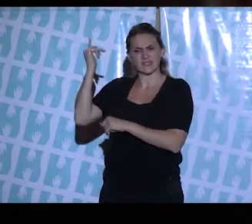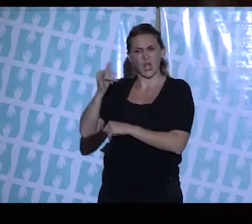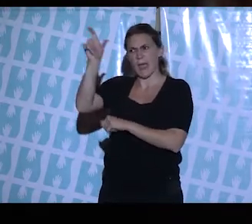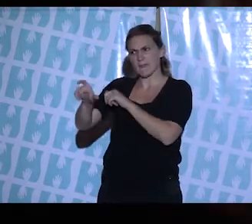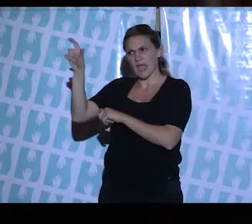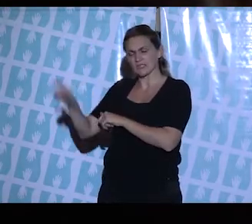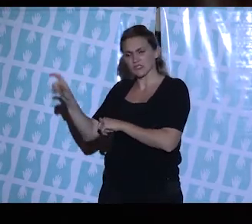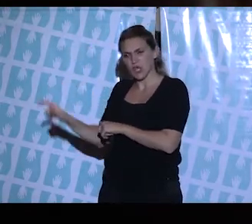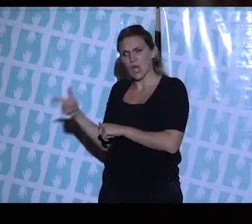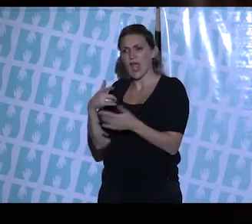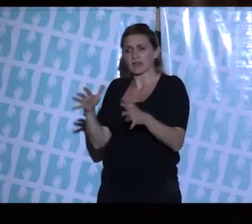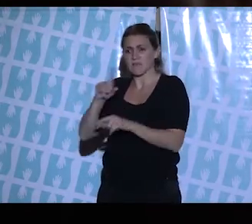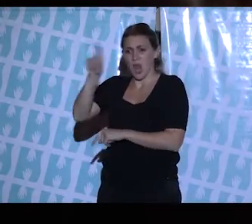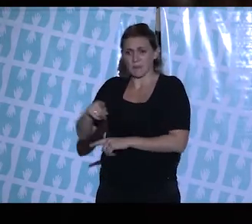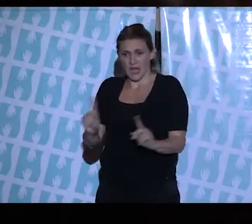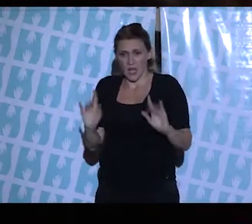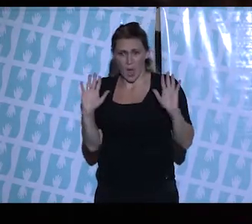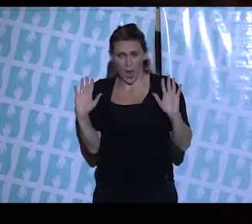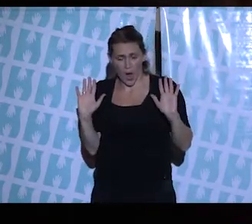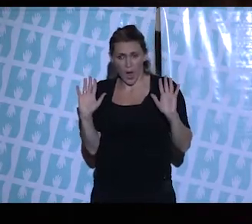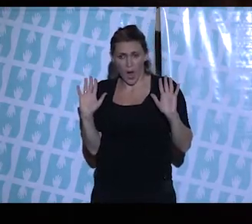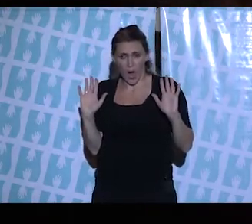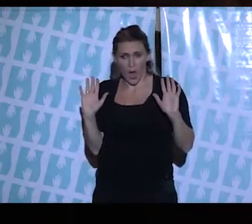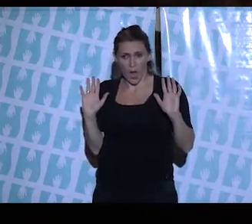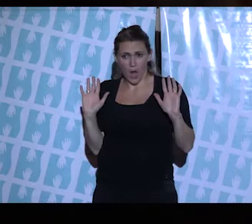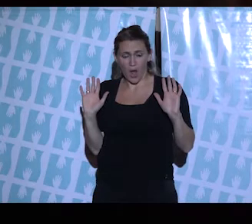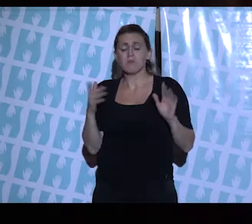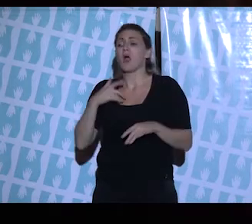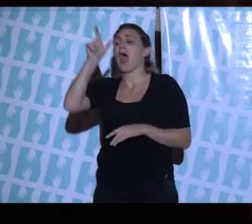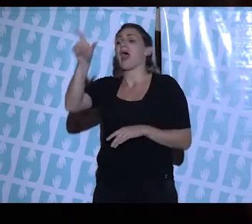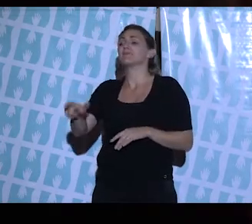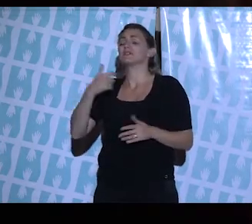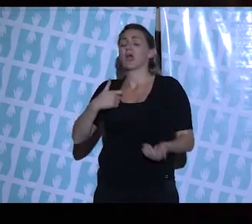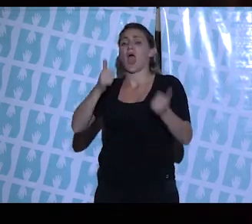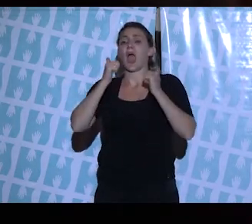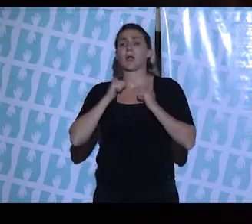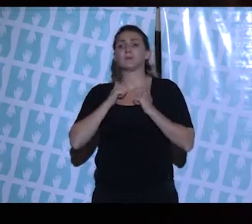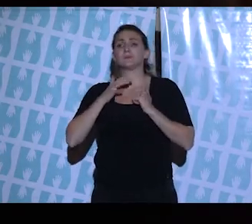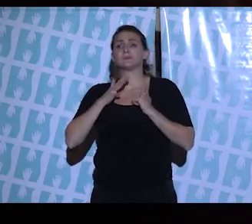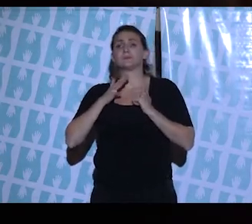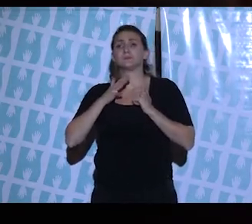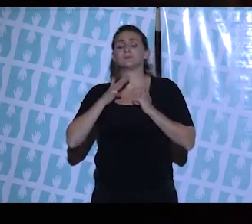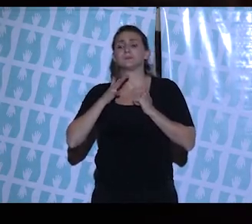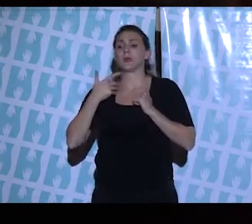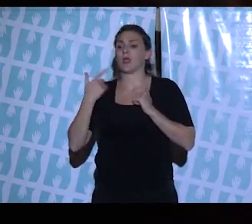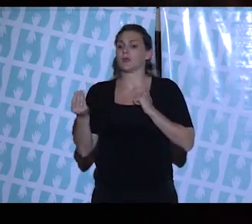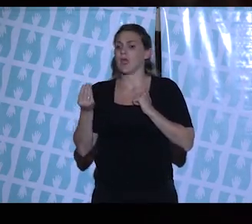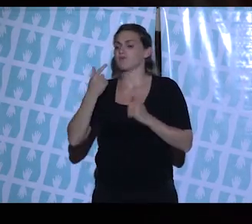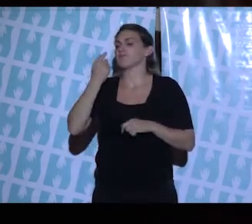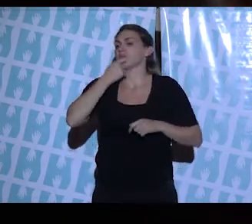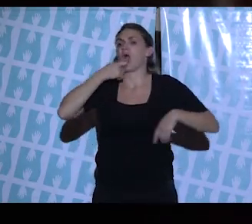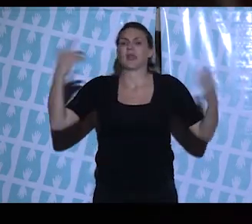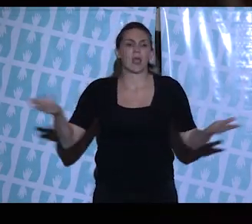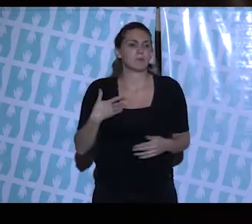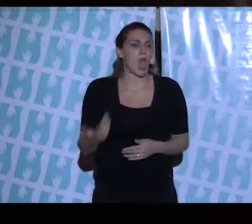nuestra capacidad diagnóstica. Porque cuando hay temblor de reposo, no sé, una persona de la